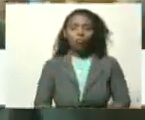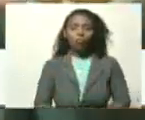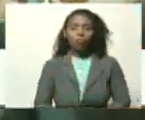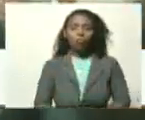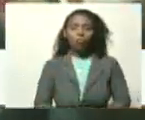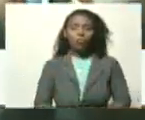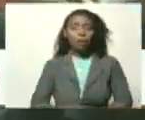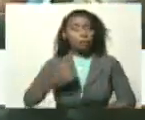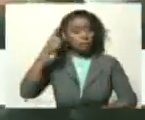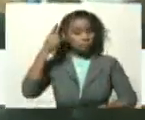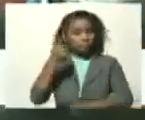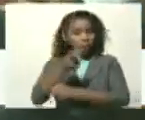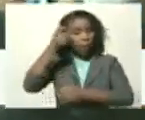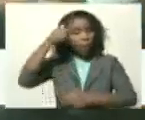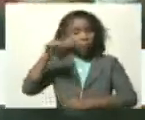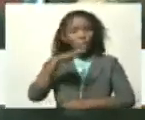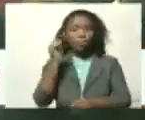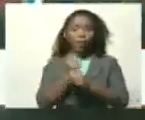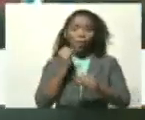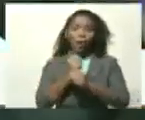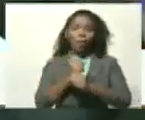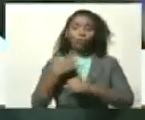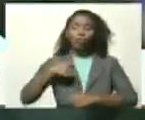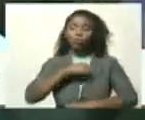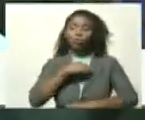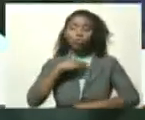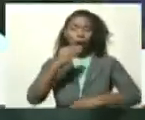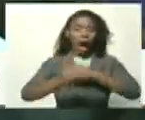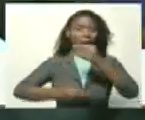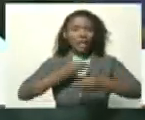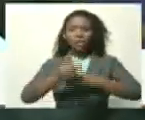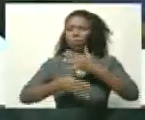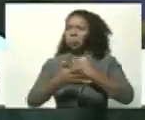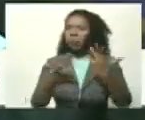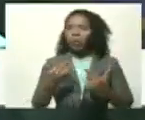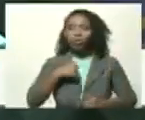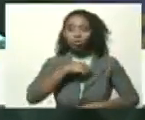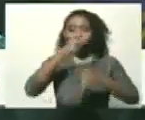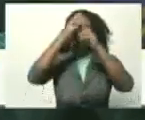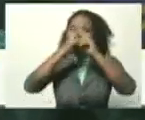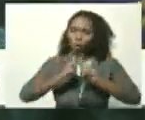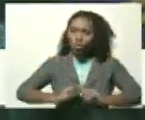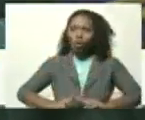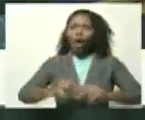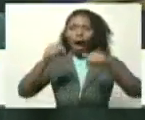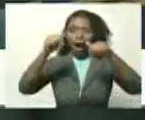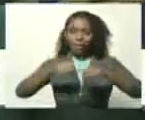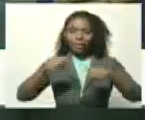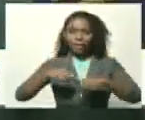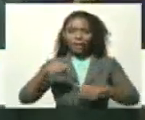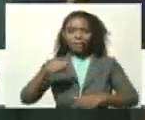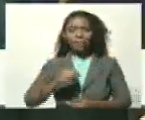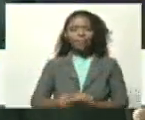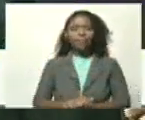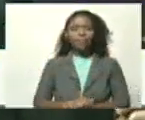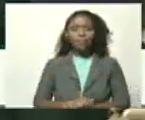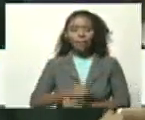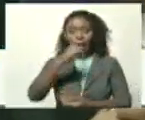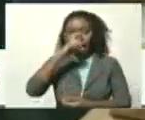Y se debe a un pueblo. Para nosotros ha sido de verdad un honor estar aquí este año.